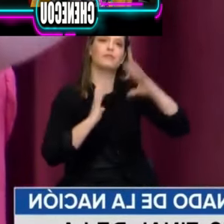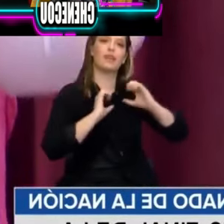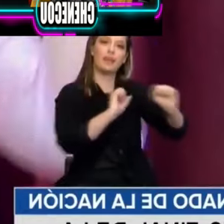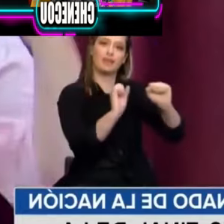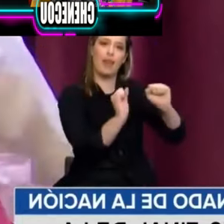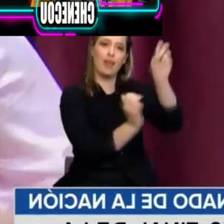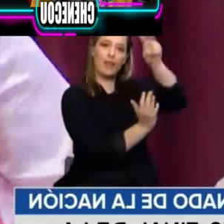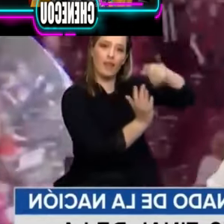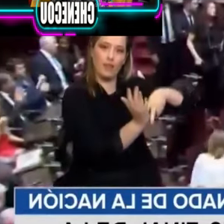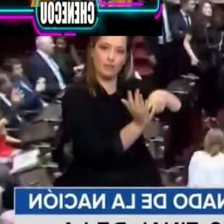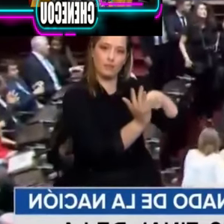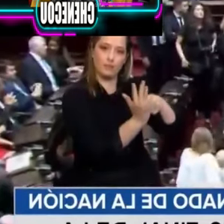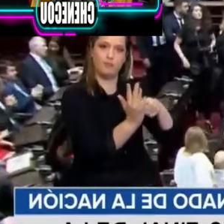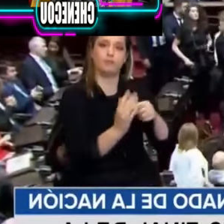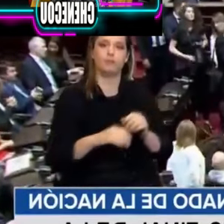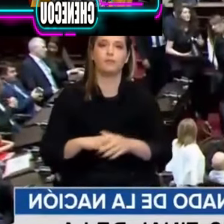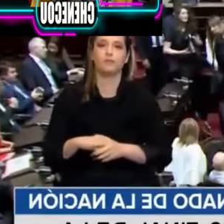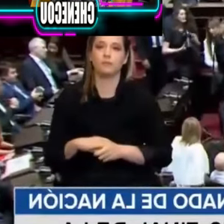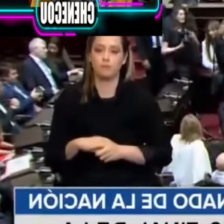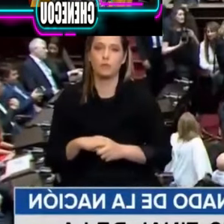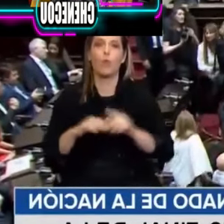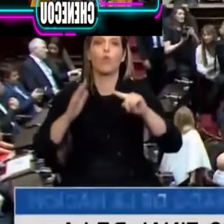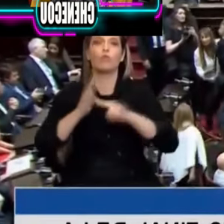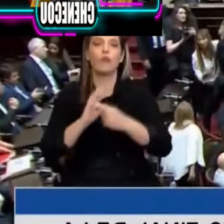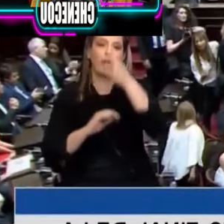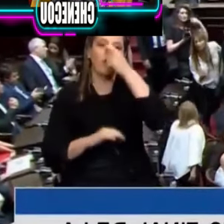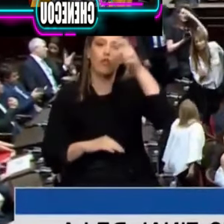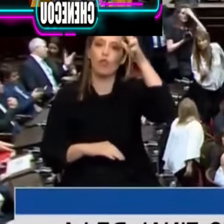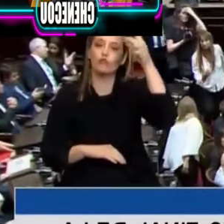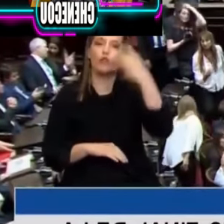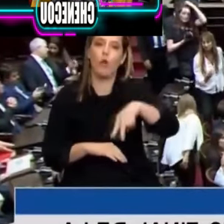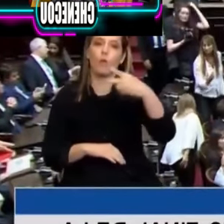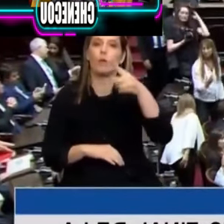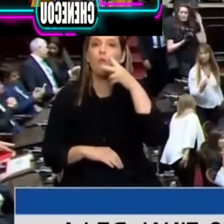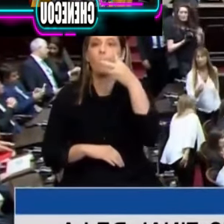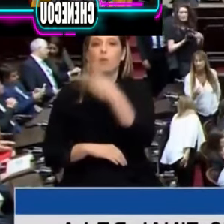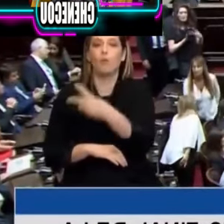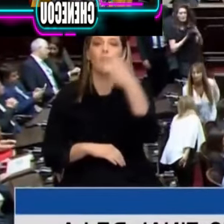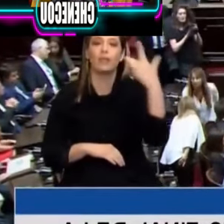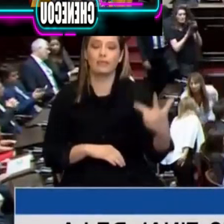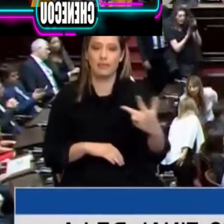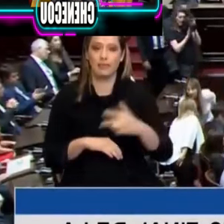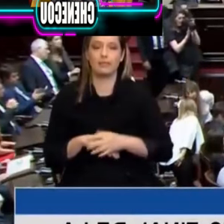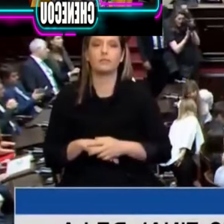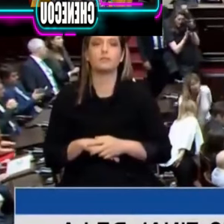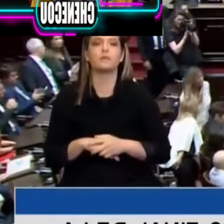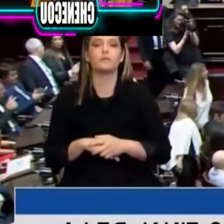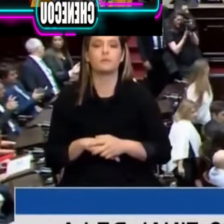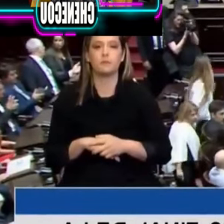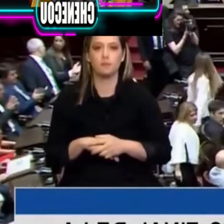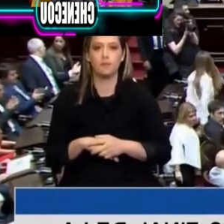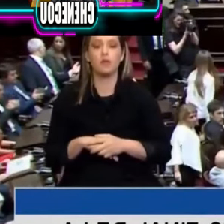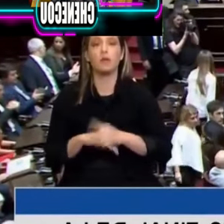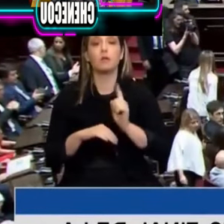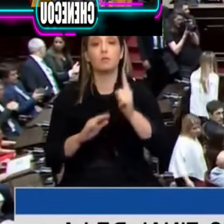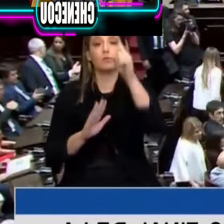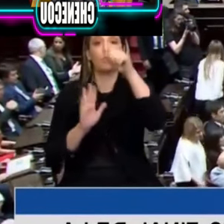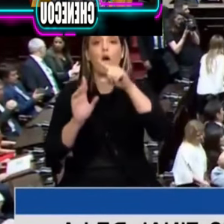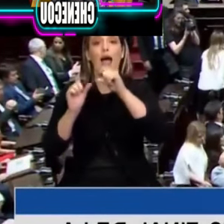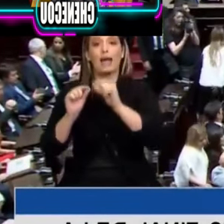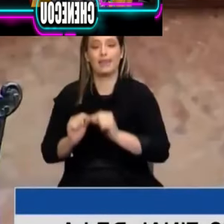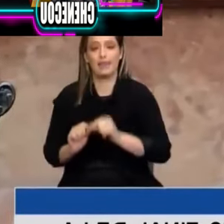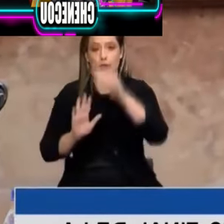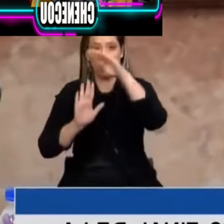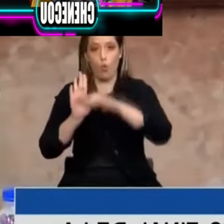Secretaría Parlamentaria. Buenos Aires, 28 de noviembre del 2023. Visto las disposiciones de los